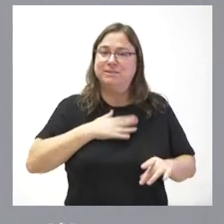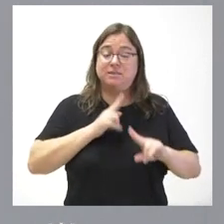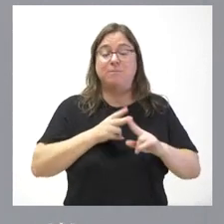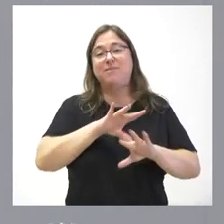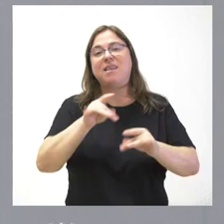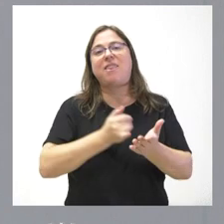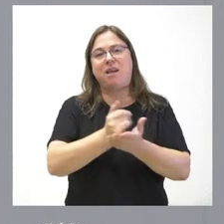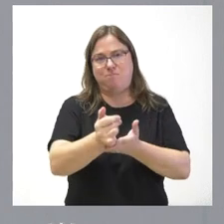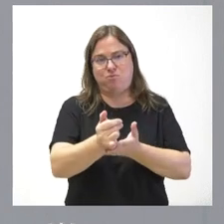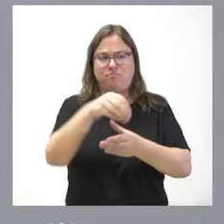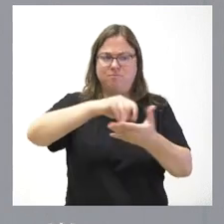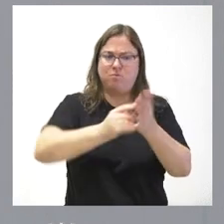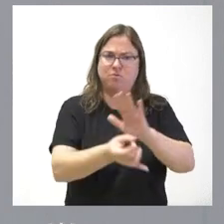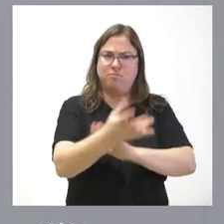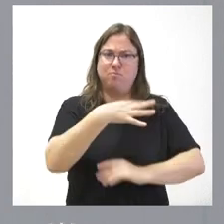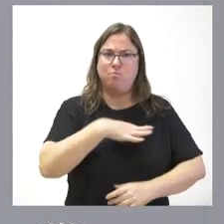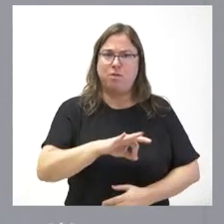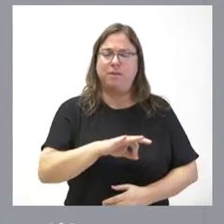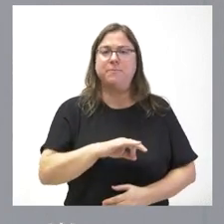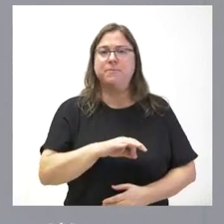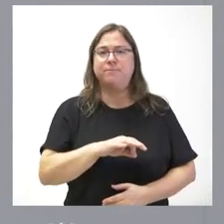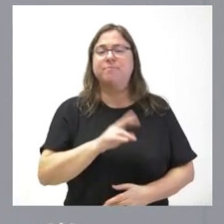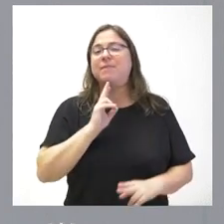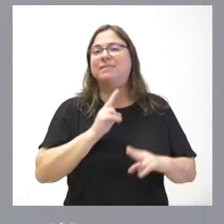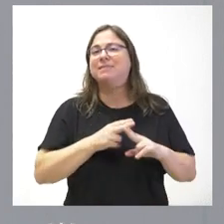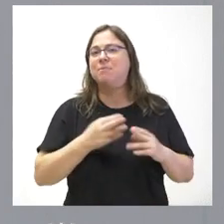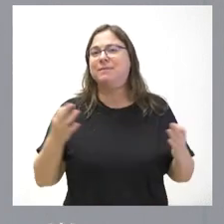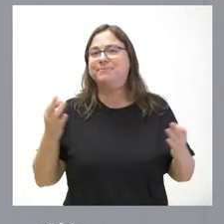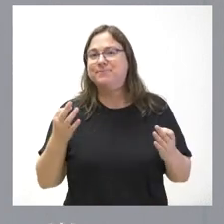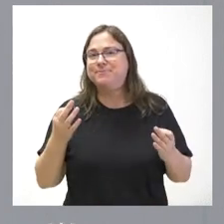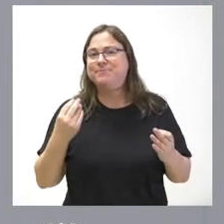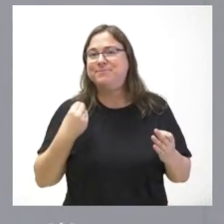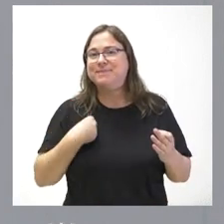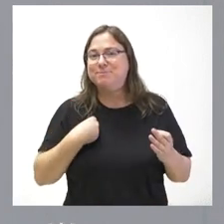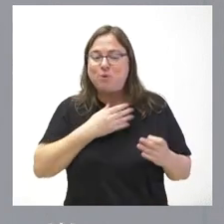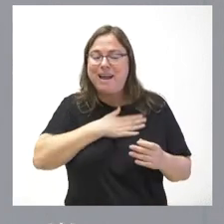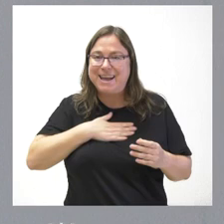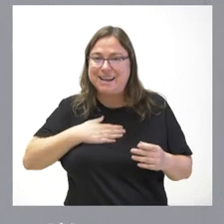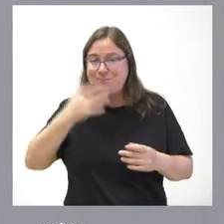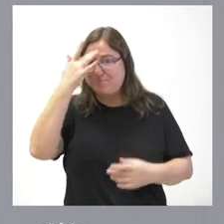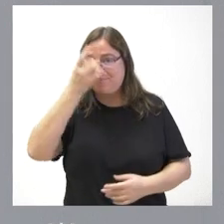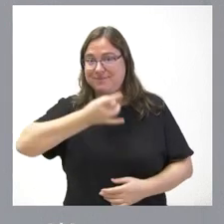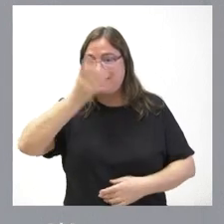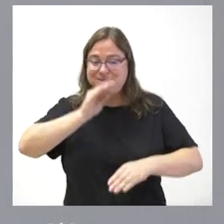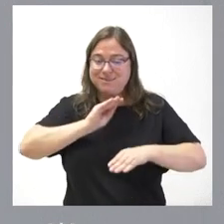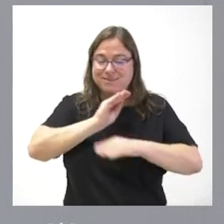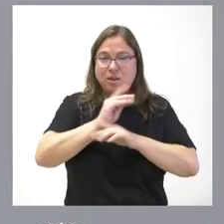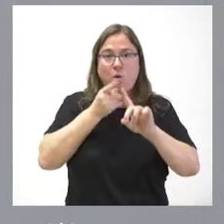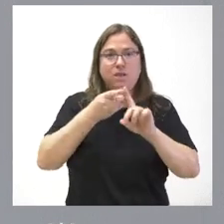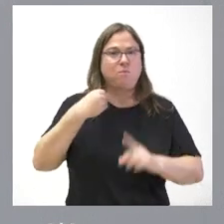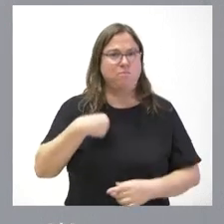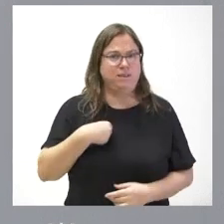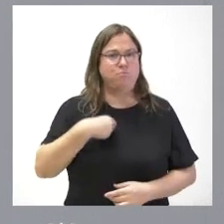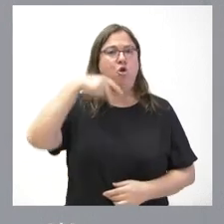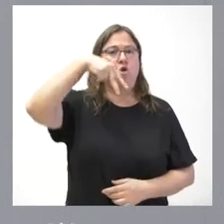Campos eh estamos hablando de destinar este tipo de iniciativas a esta finalidad nodo